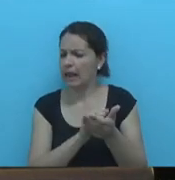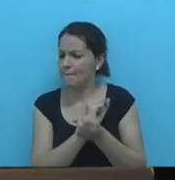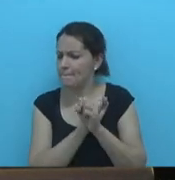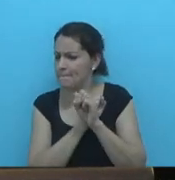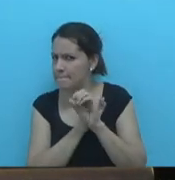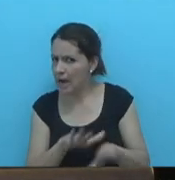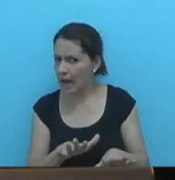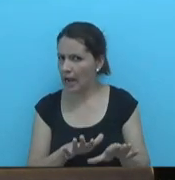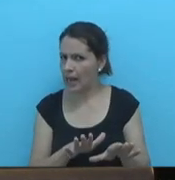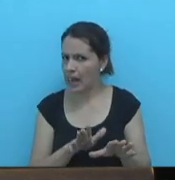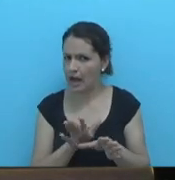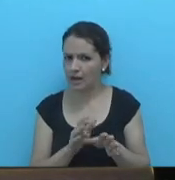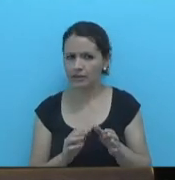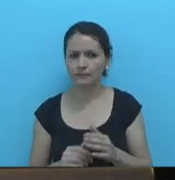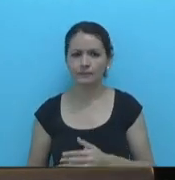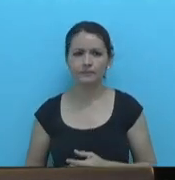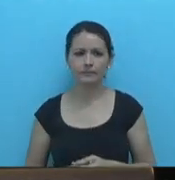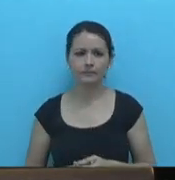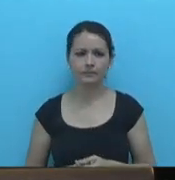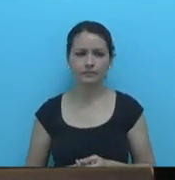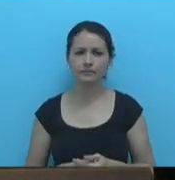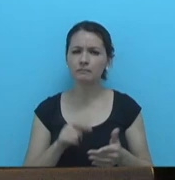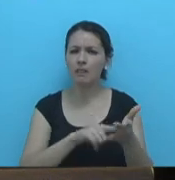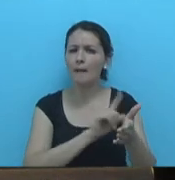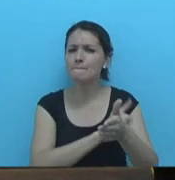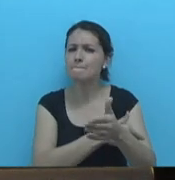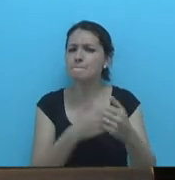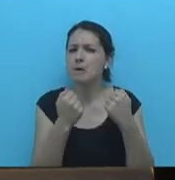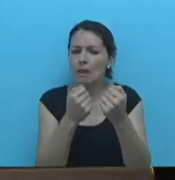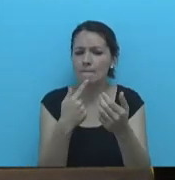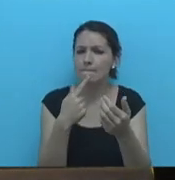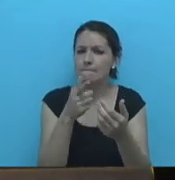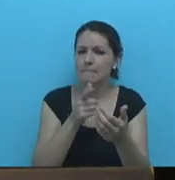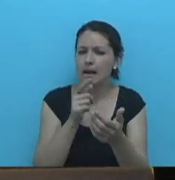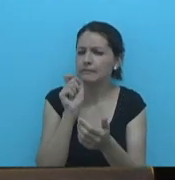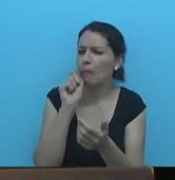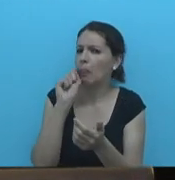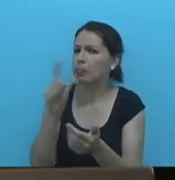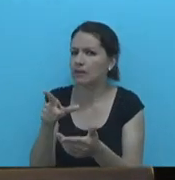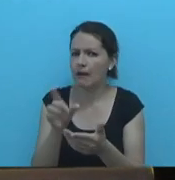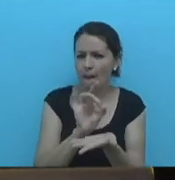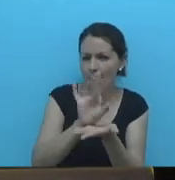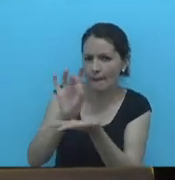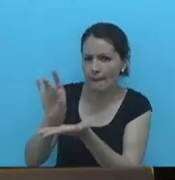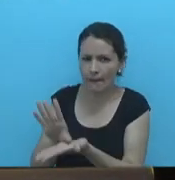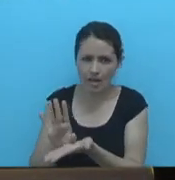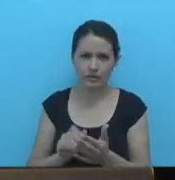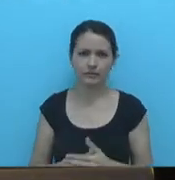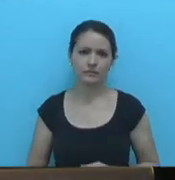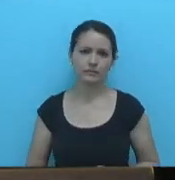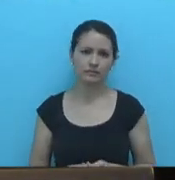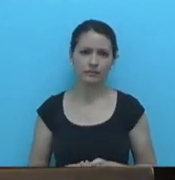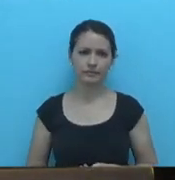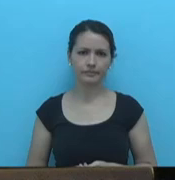absoluta. Es el poder de la multinacional, es el guanaco escupiendo la metáfora de la batalla de la vuelta de